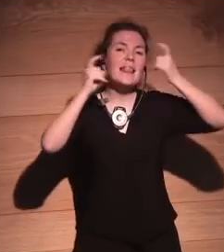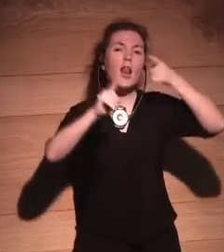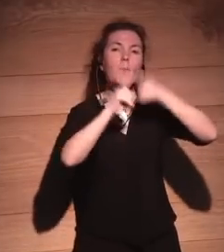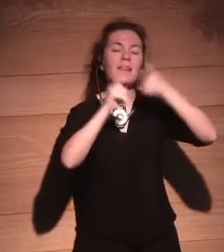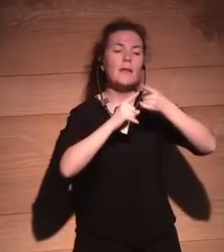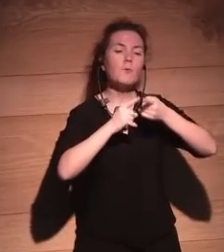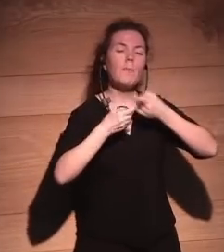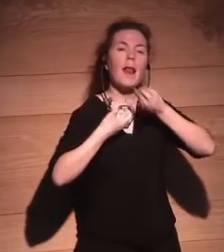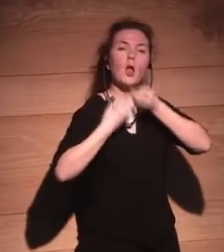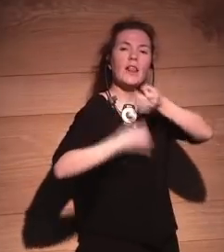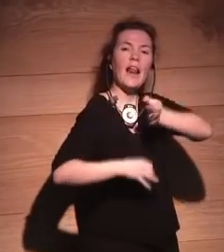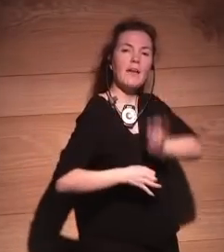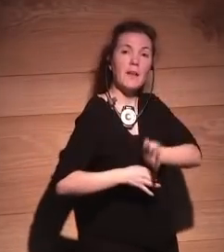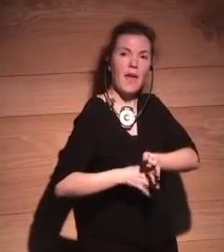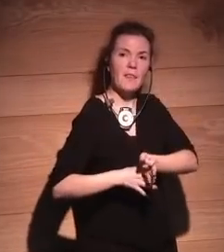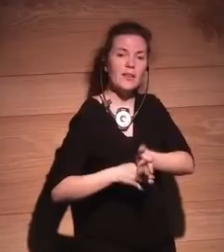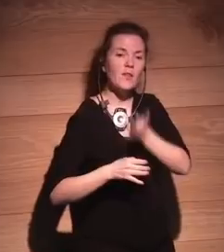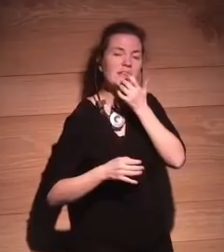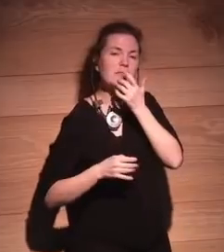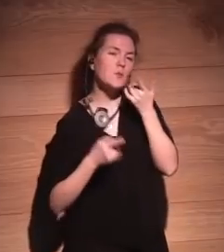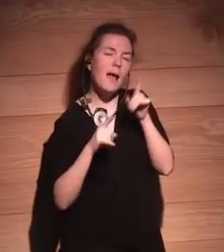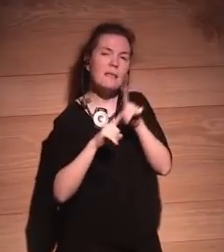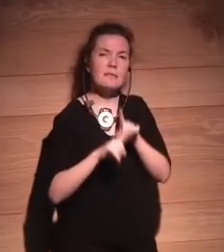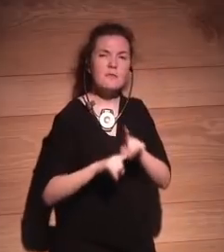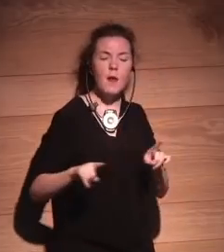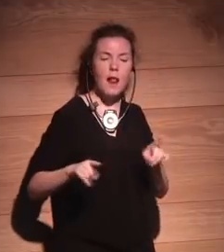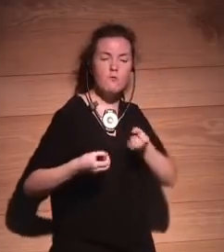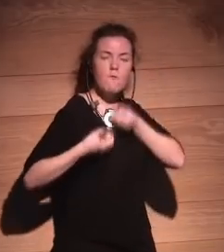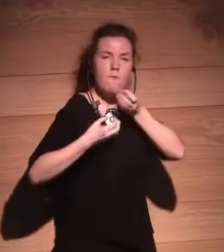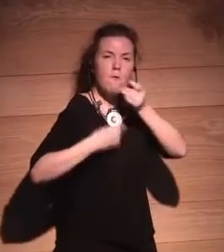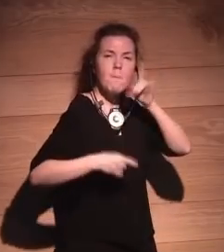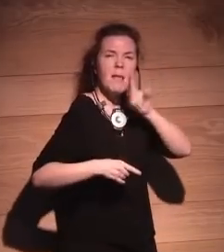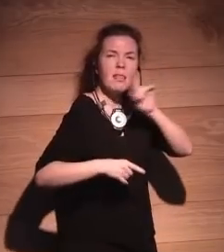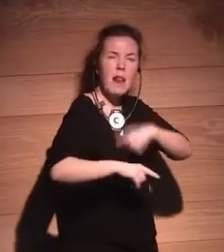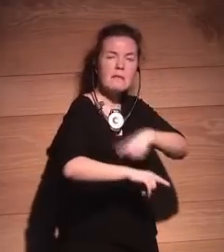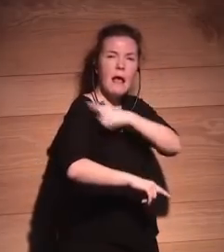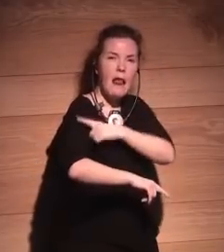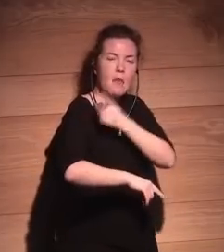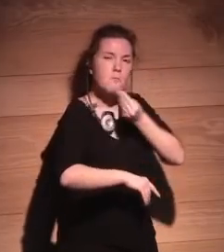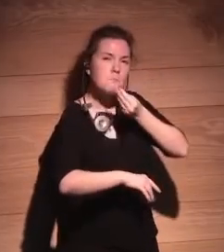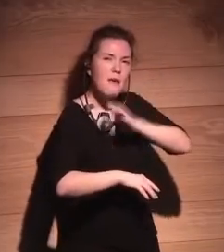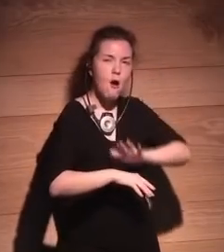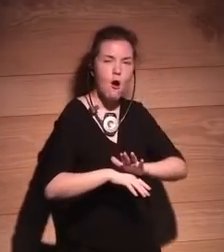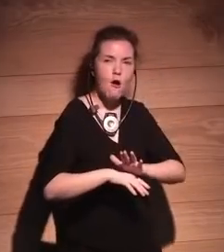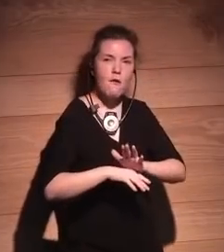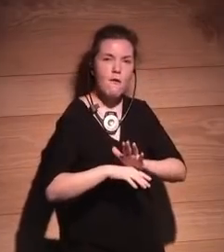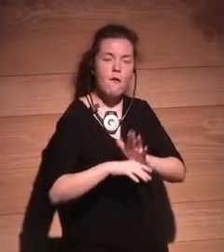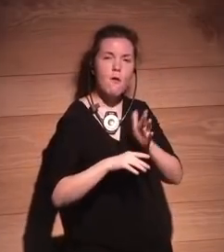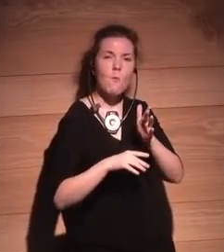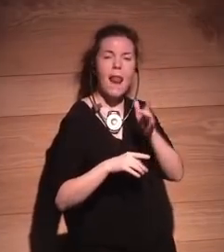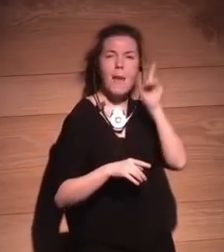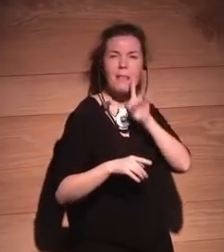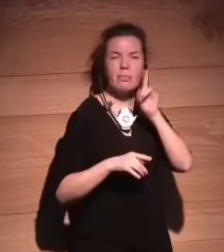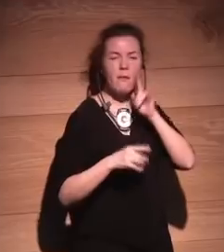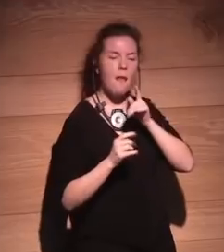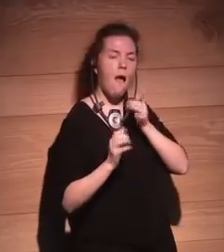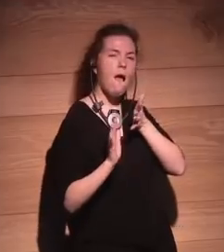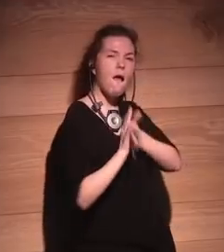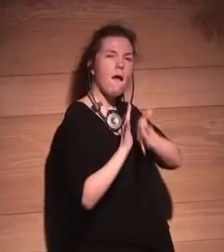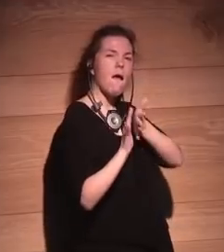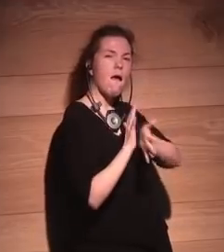y contando la verdad. Entonces, cuanto más simule, cuanto más mienta para contar la verdad, mejor. Cuanto más sofistique la verdad. La mentira